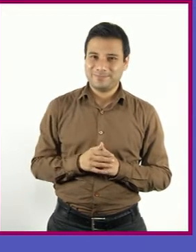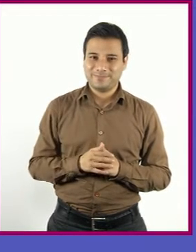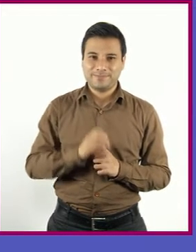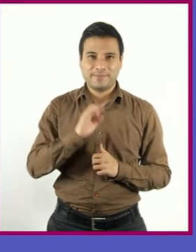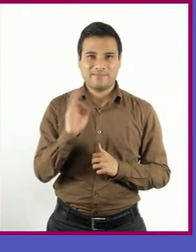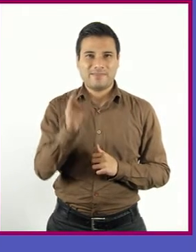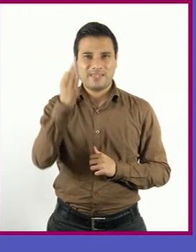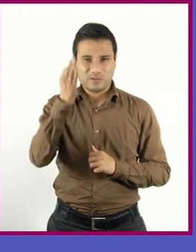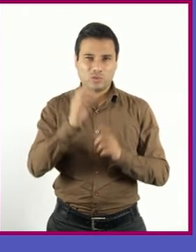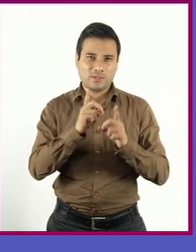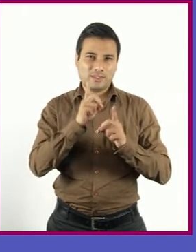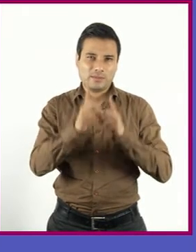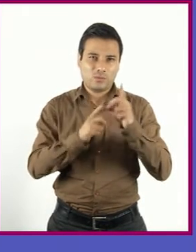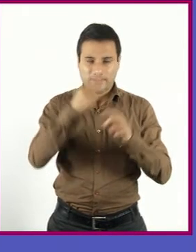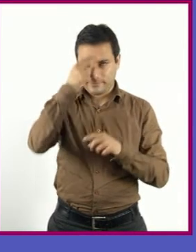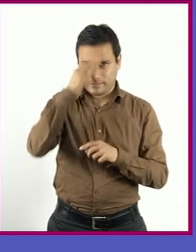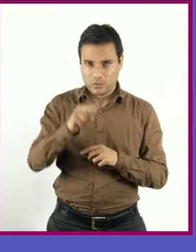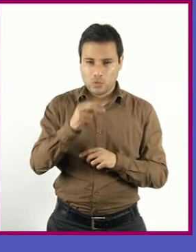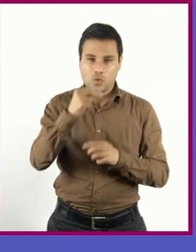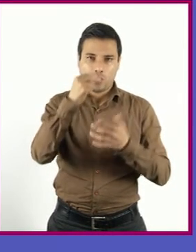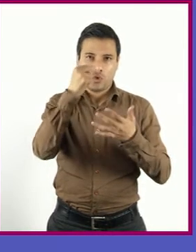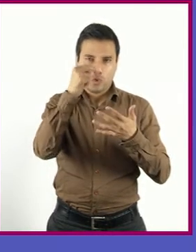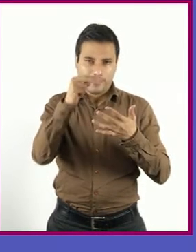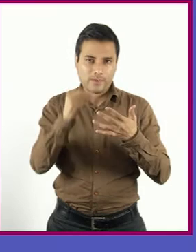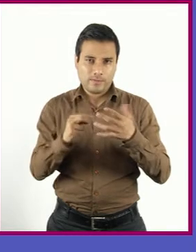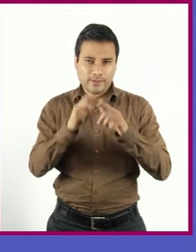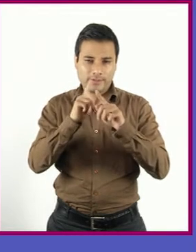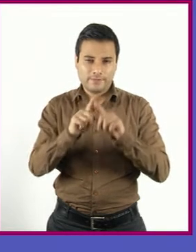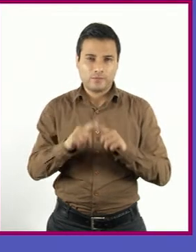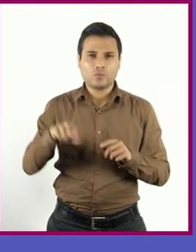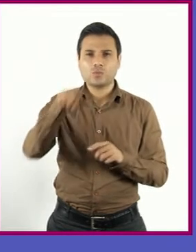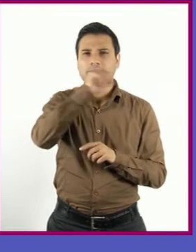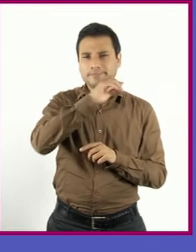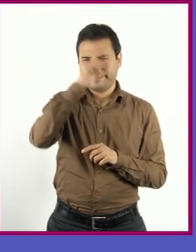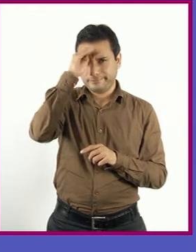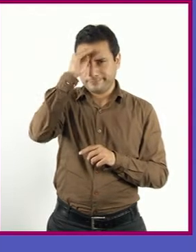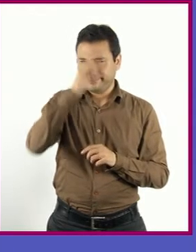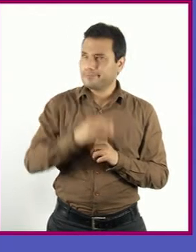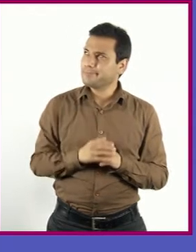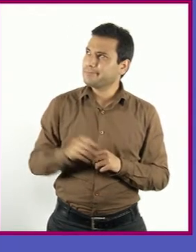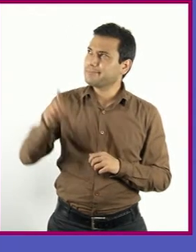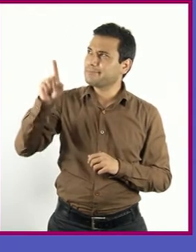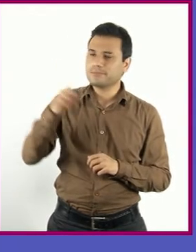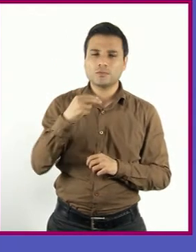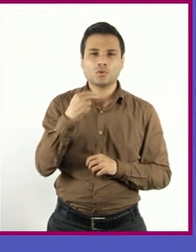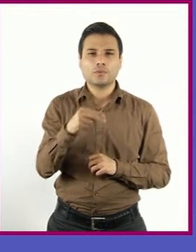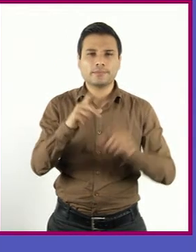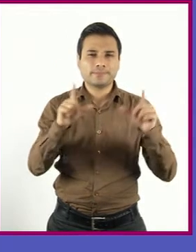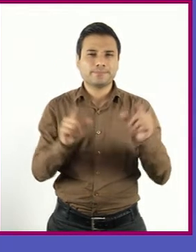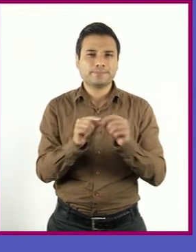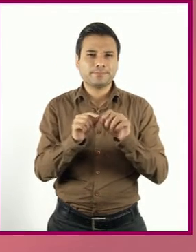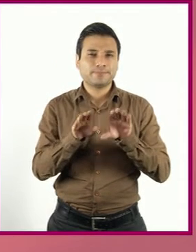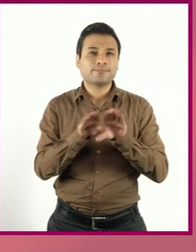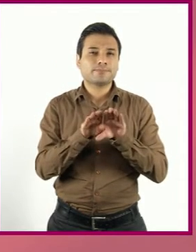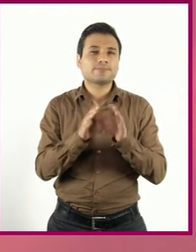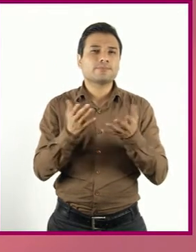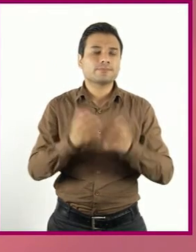federaciones deportivas mexicanas. ¿Cuáles creen que deberían ser sus siglas? Ah, pues fácil, profesora.